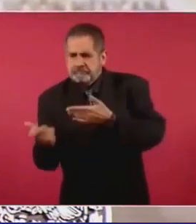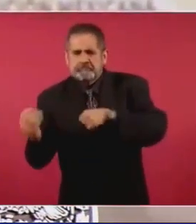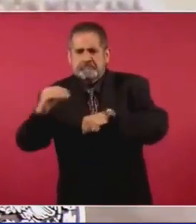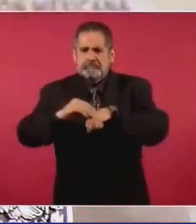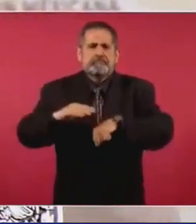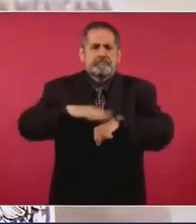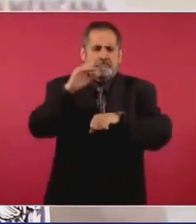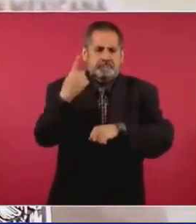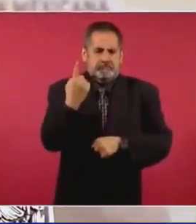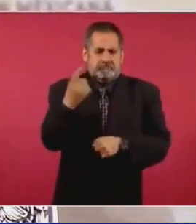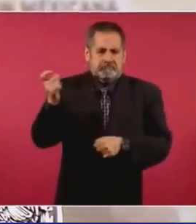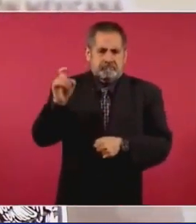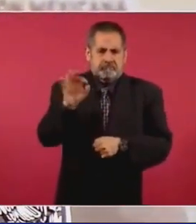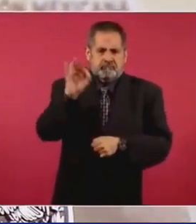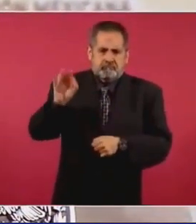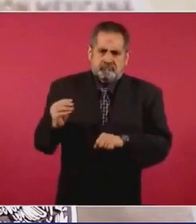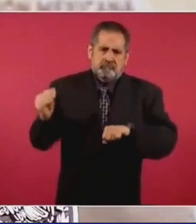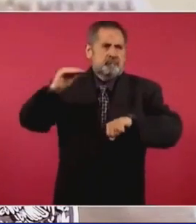es el 100%,